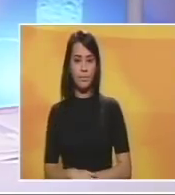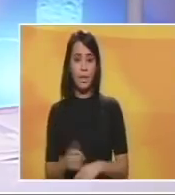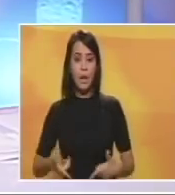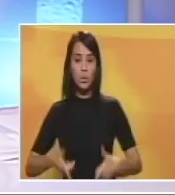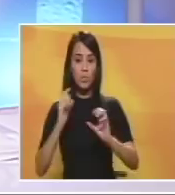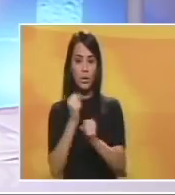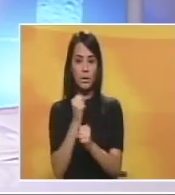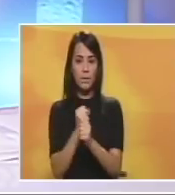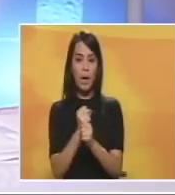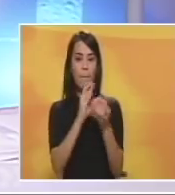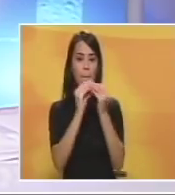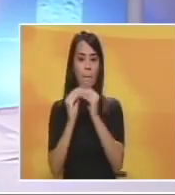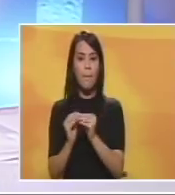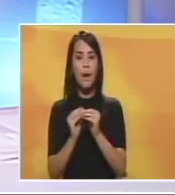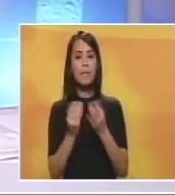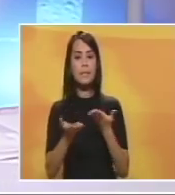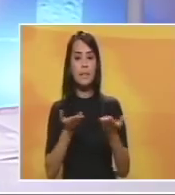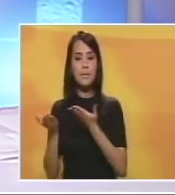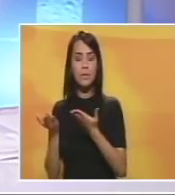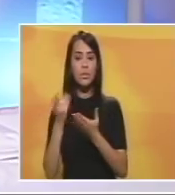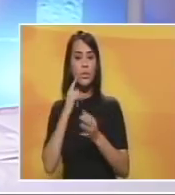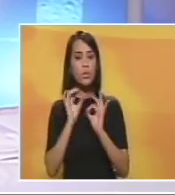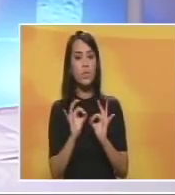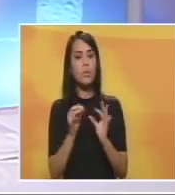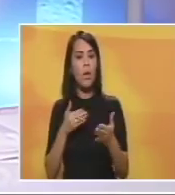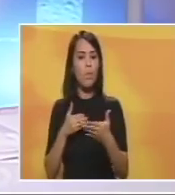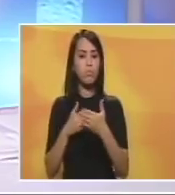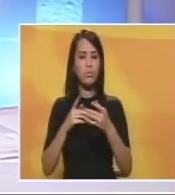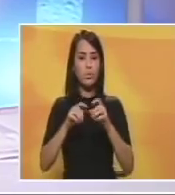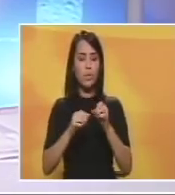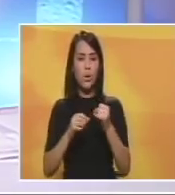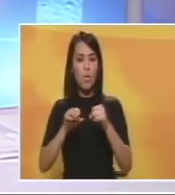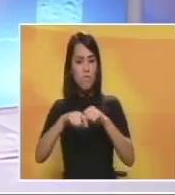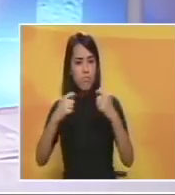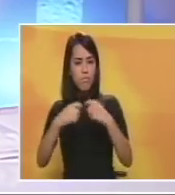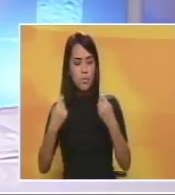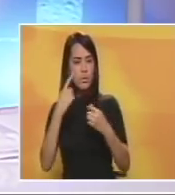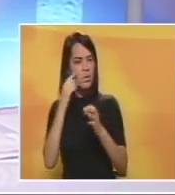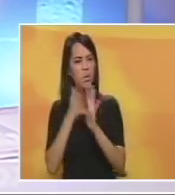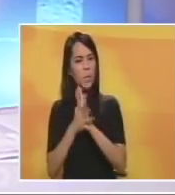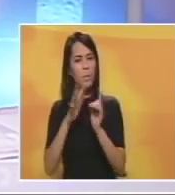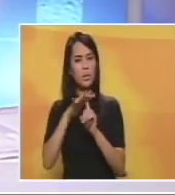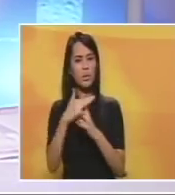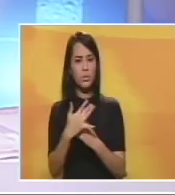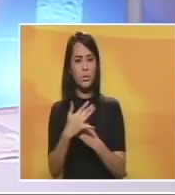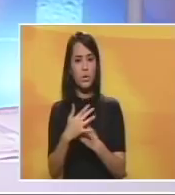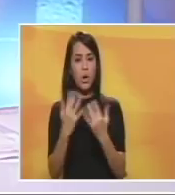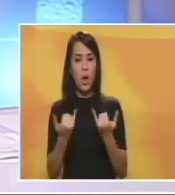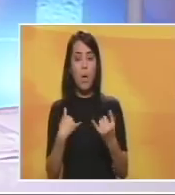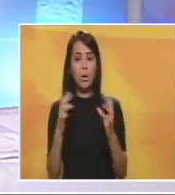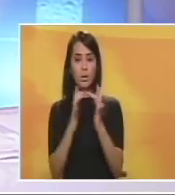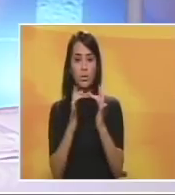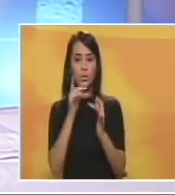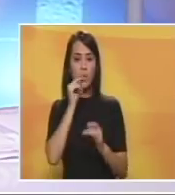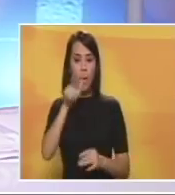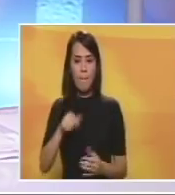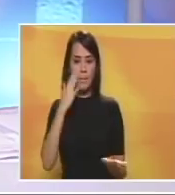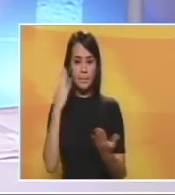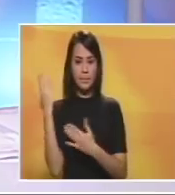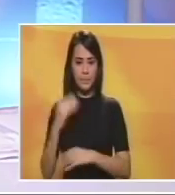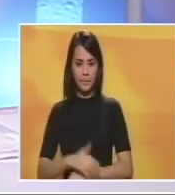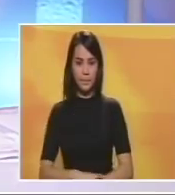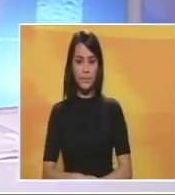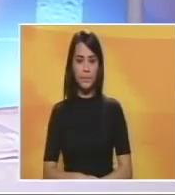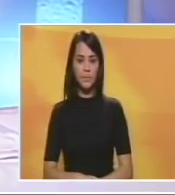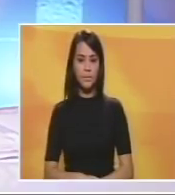trabajan en restablecer el servicio afectado por las acciones de sabotaje. Para conocer cómo está la situación, establecemos un contacto con nuestro compañero José